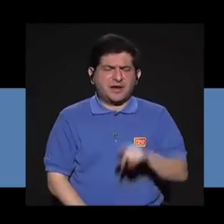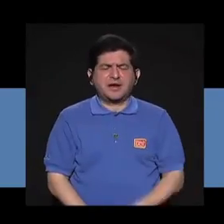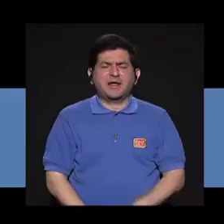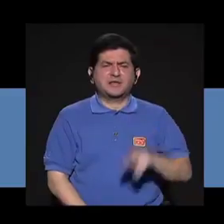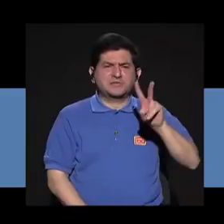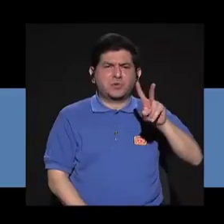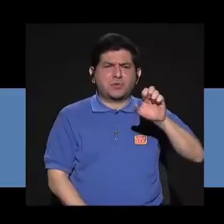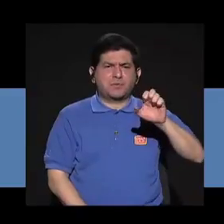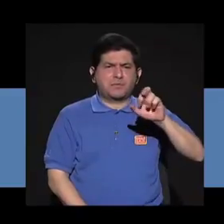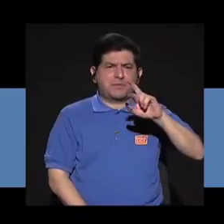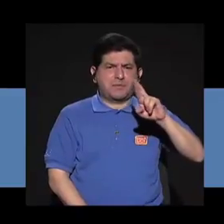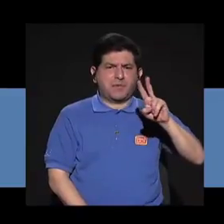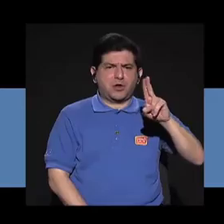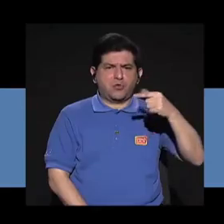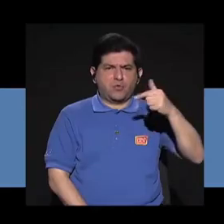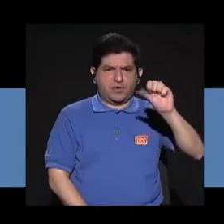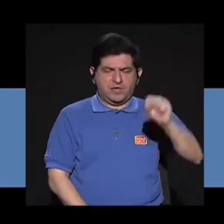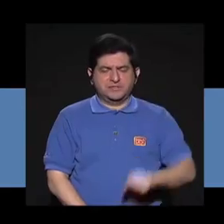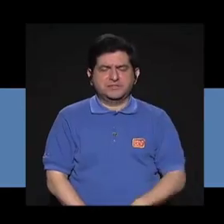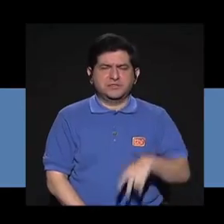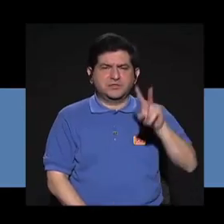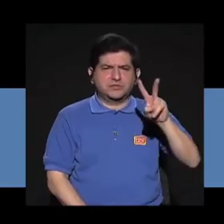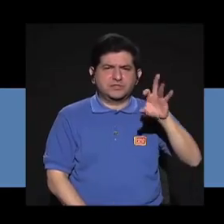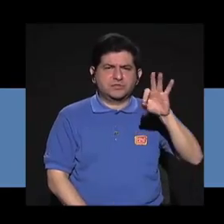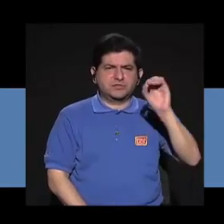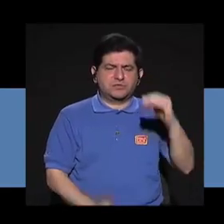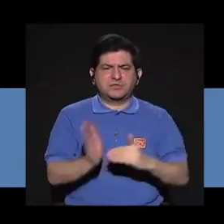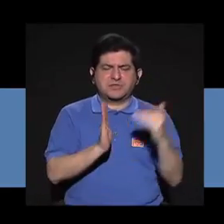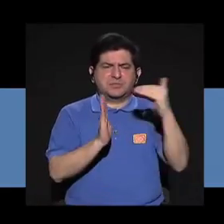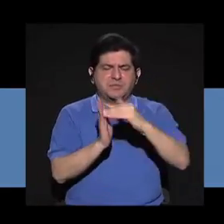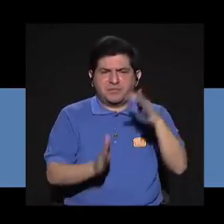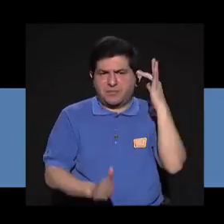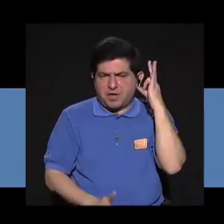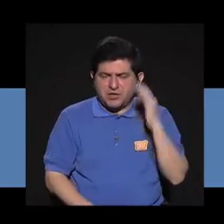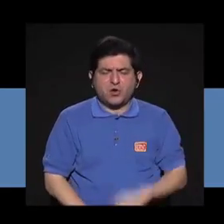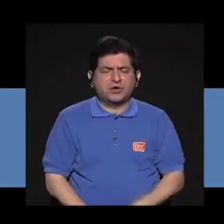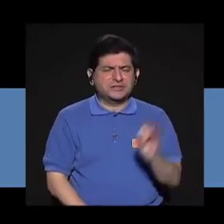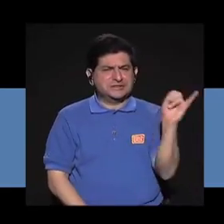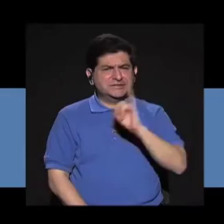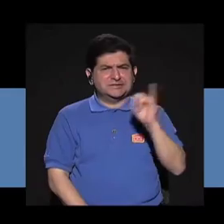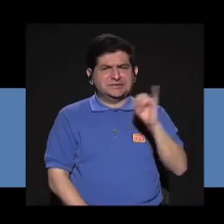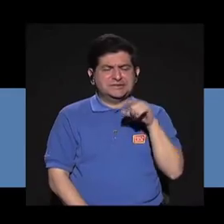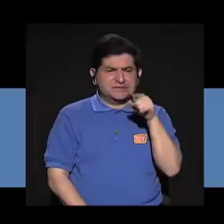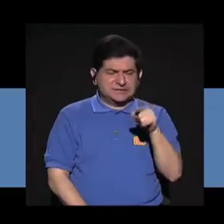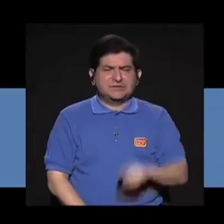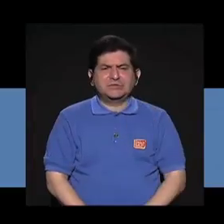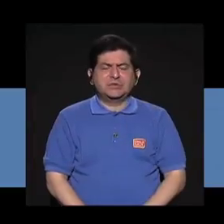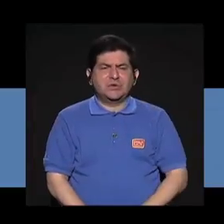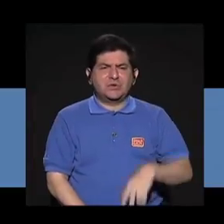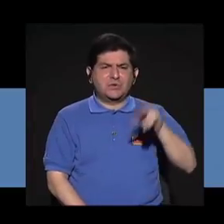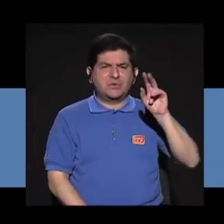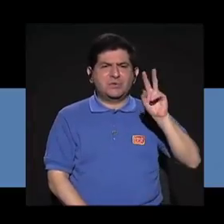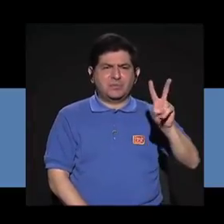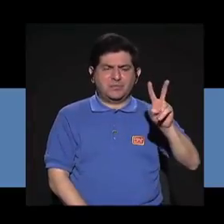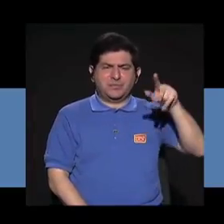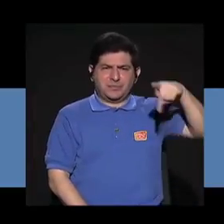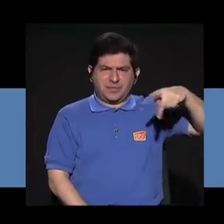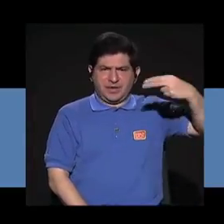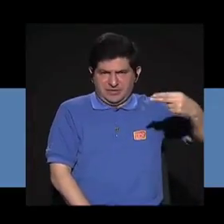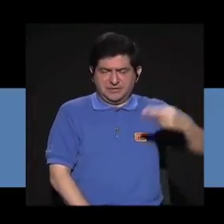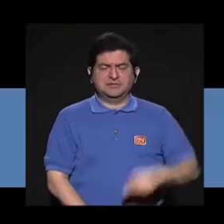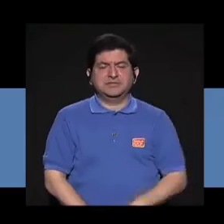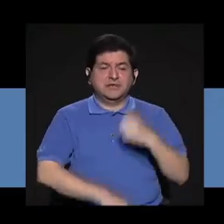son las verrugas genitales. Más de 290 millones de mujeres están infectadas con el virus del papiloma